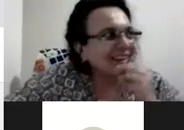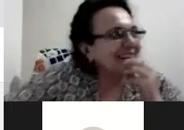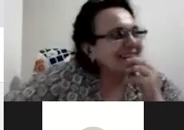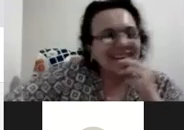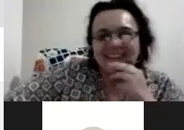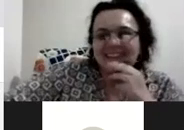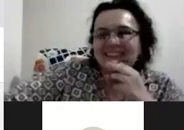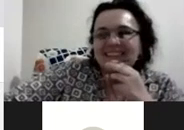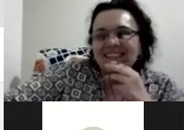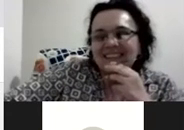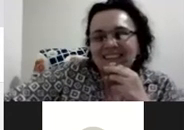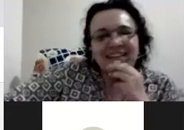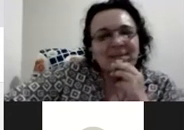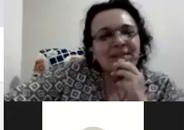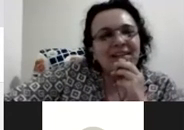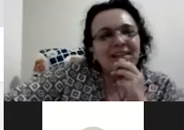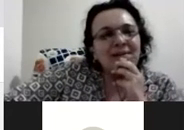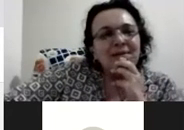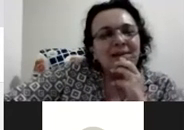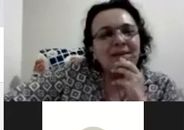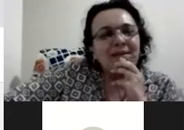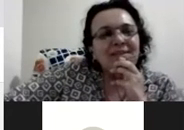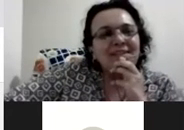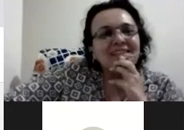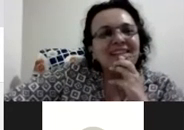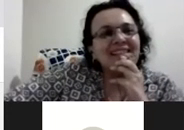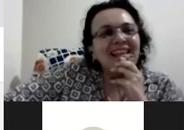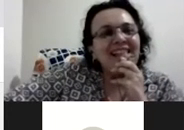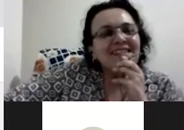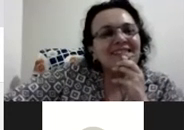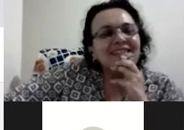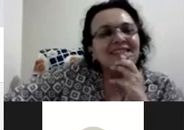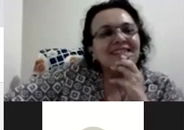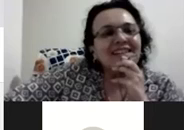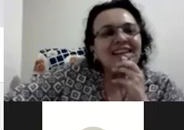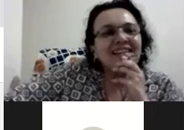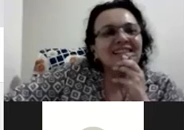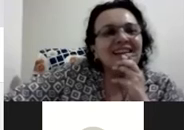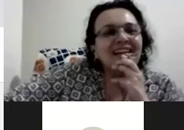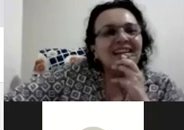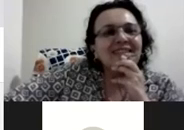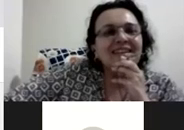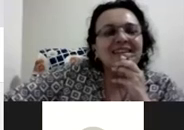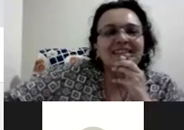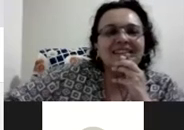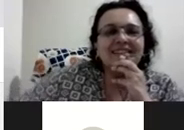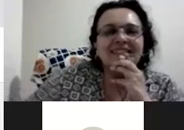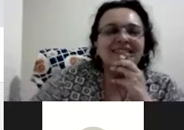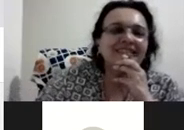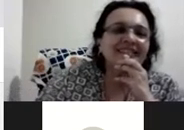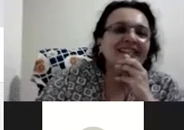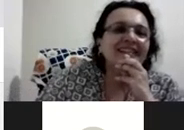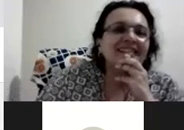ahí. Sí. Sí. Porque lo malo es cuando no dicen nada, ¿verdad? Entonces ahí dice, ah, no, este